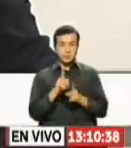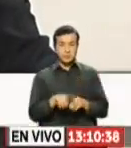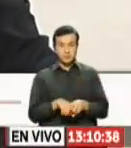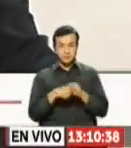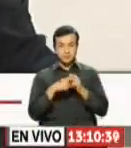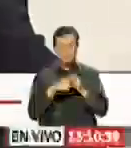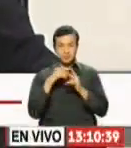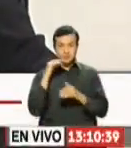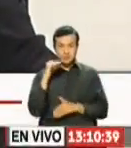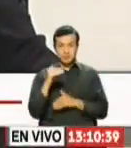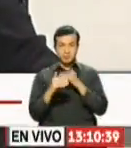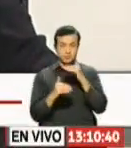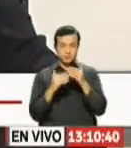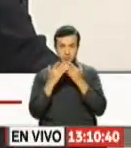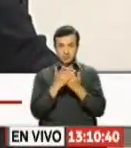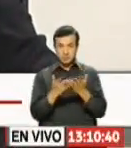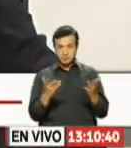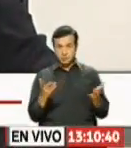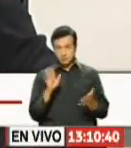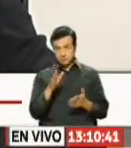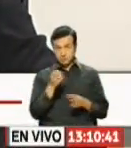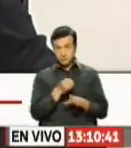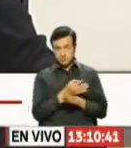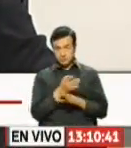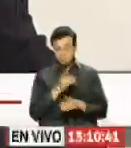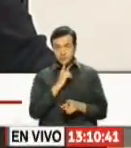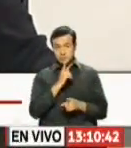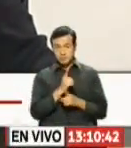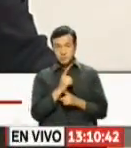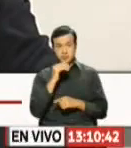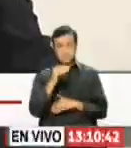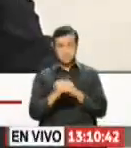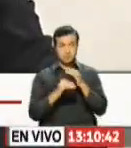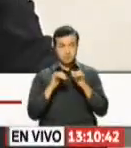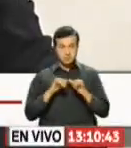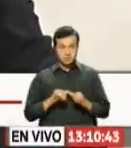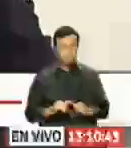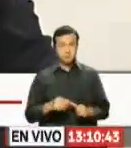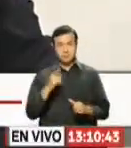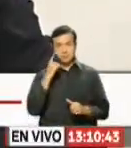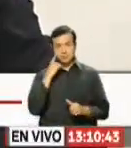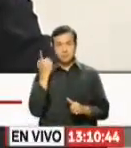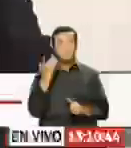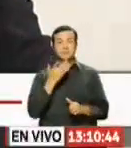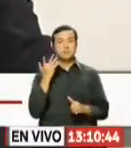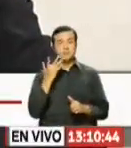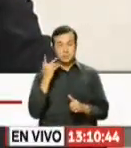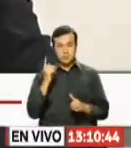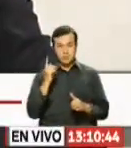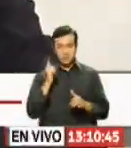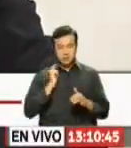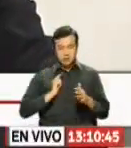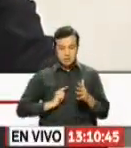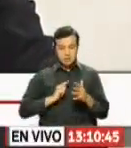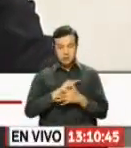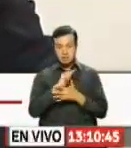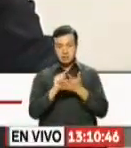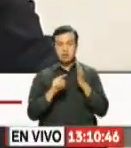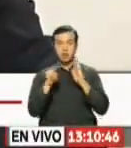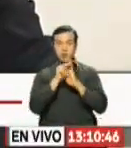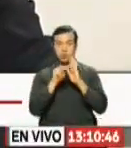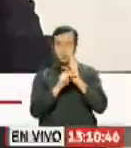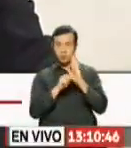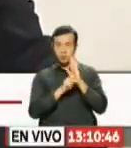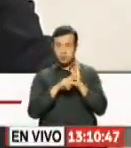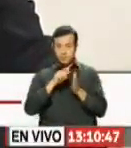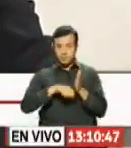un proceso como usted sugiere y en el camino empezar a verificar los requisitos y los estándares de